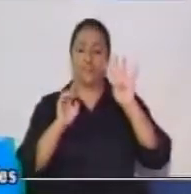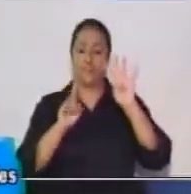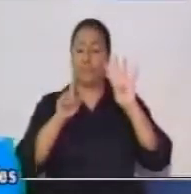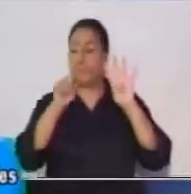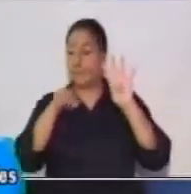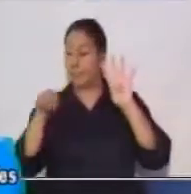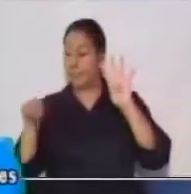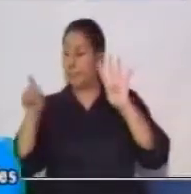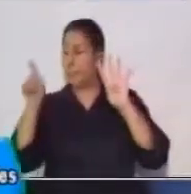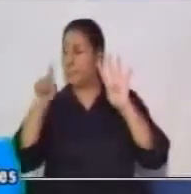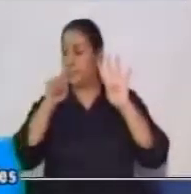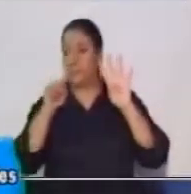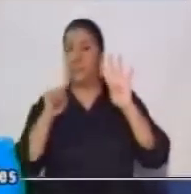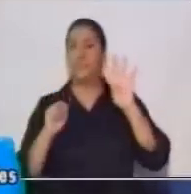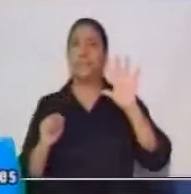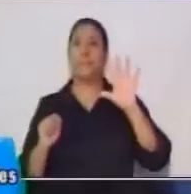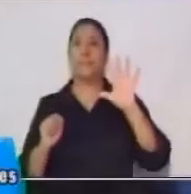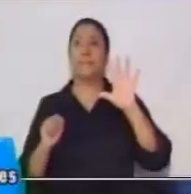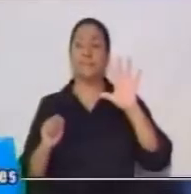4,